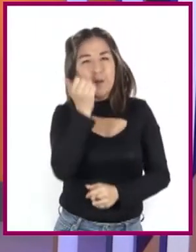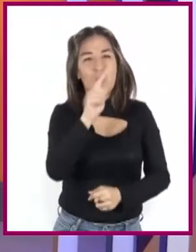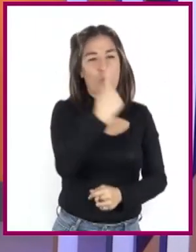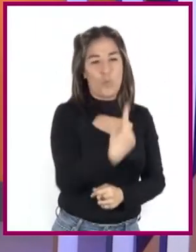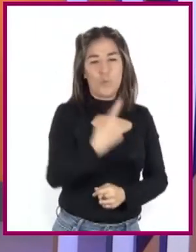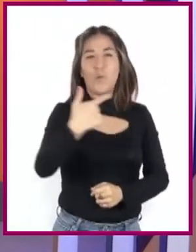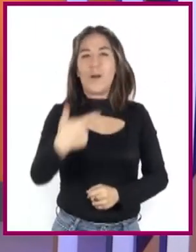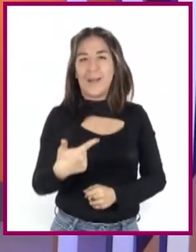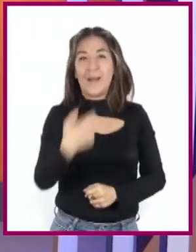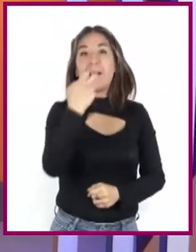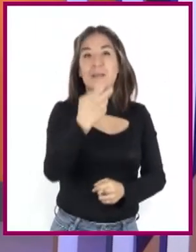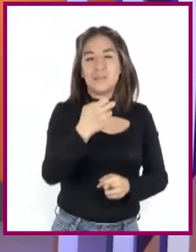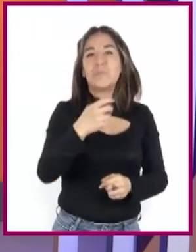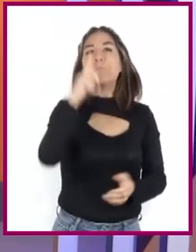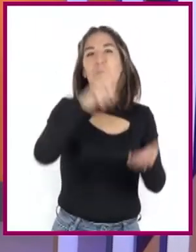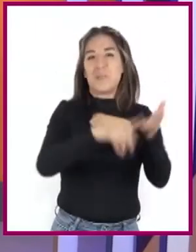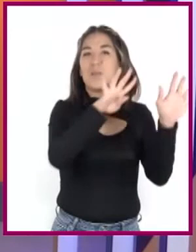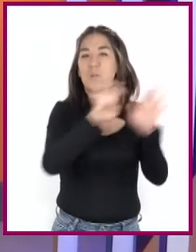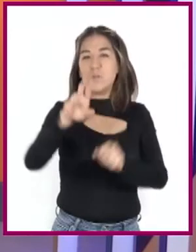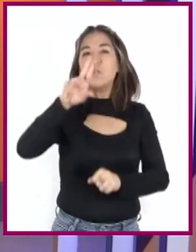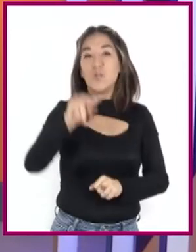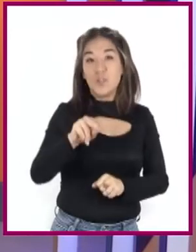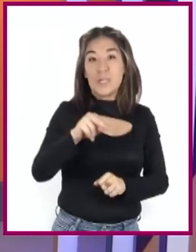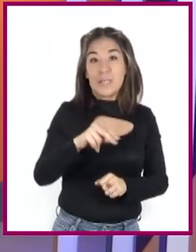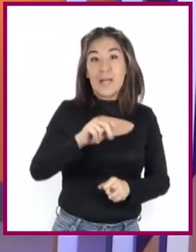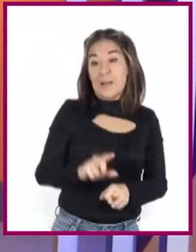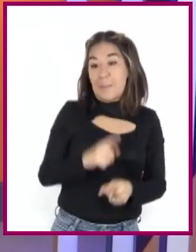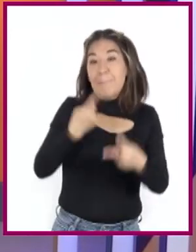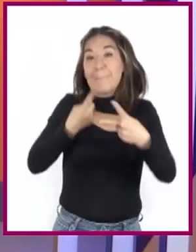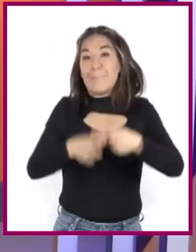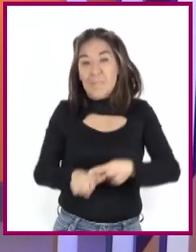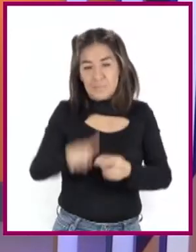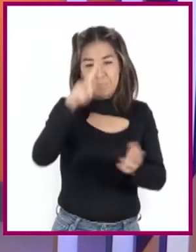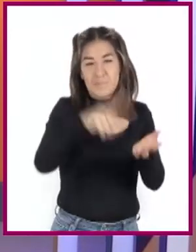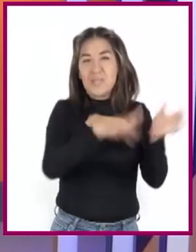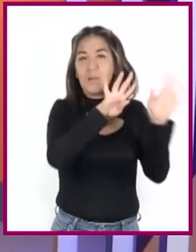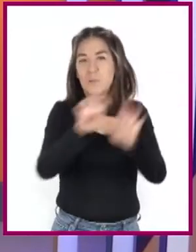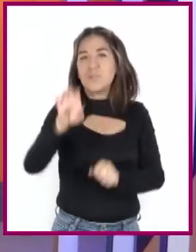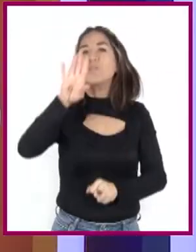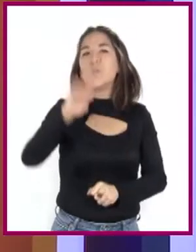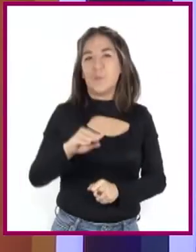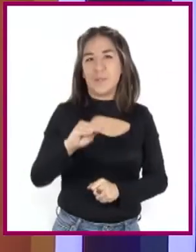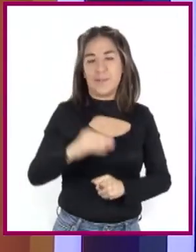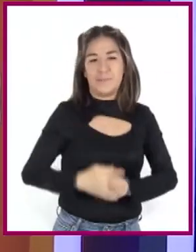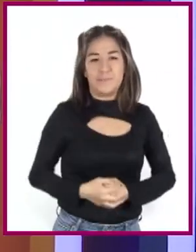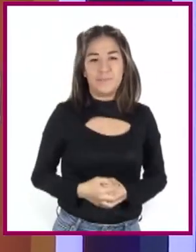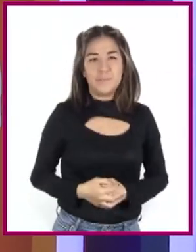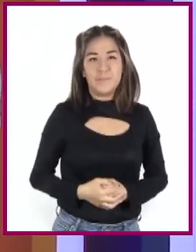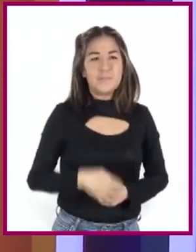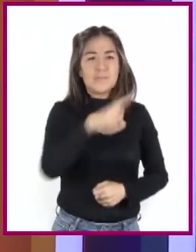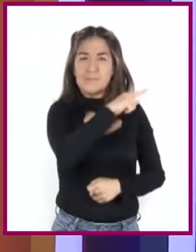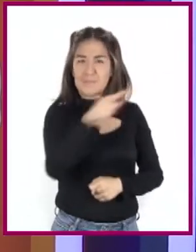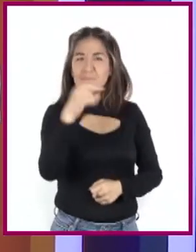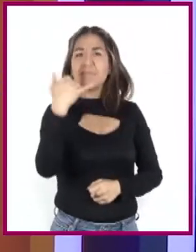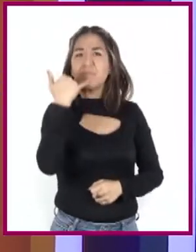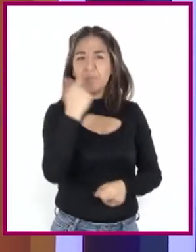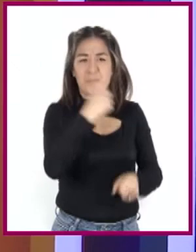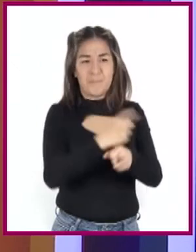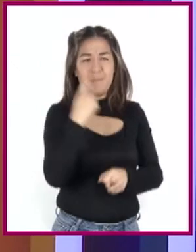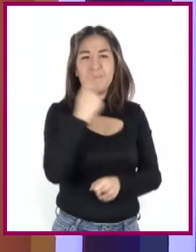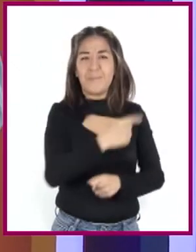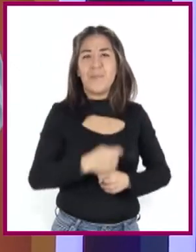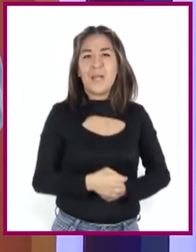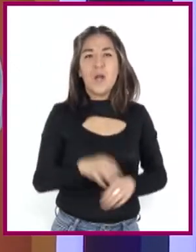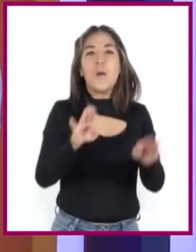en la década de 1980 y principios de la década de 1990. Estos sistemas de primera